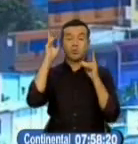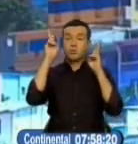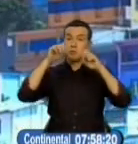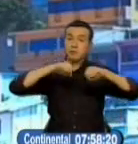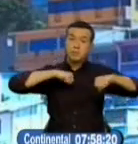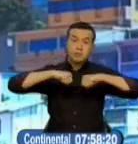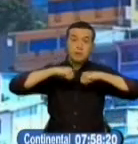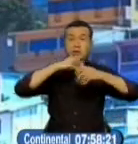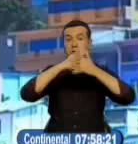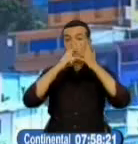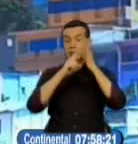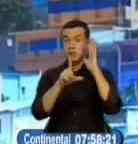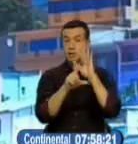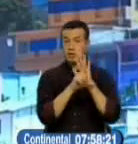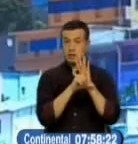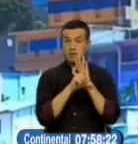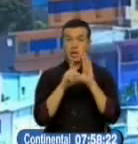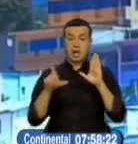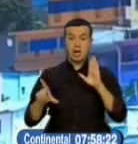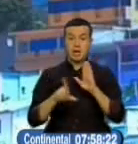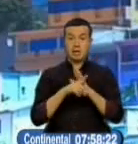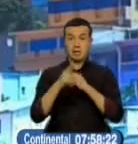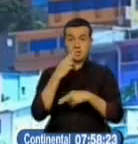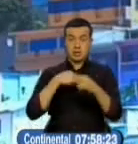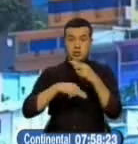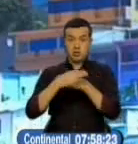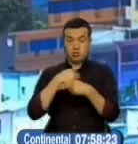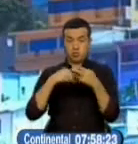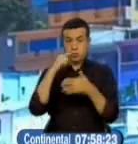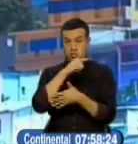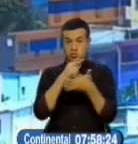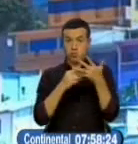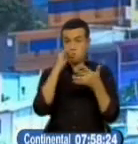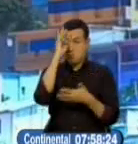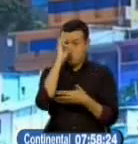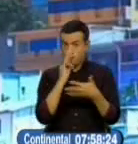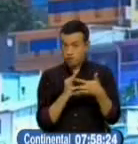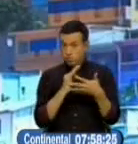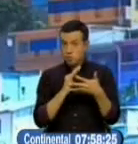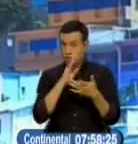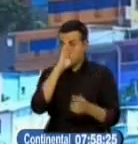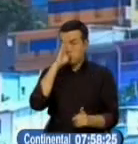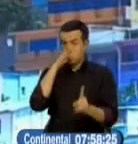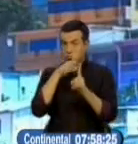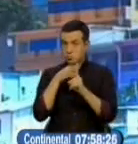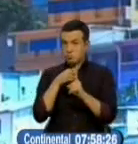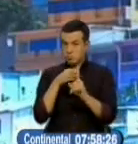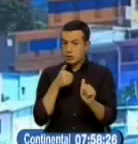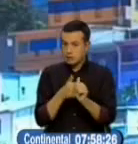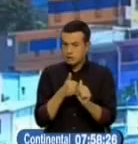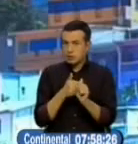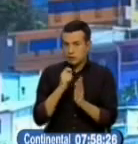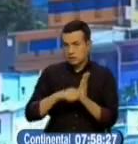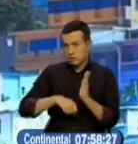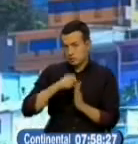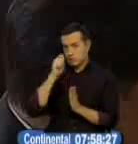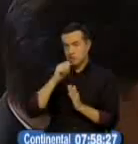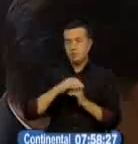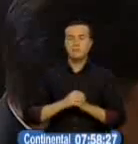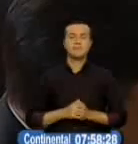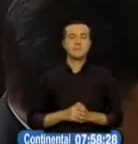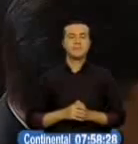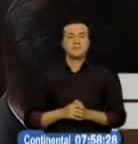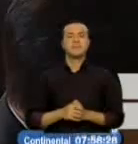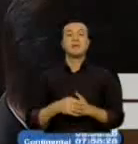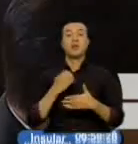tratamiento de las distintas leyes. El Código de Comercio y la Proforma Presupuestaria constan como objetivos a corto plazo. Poner